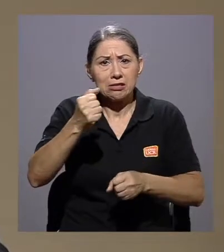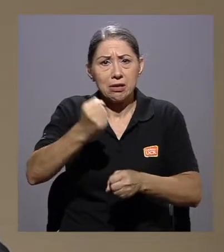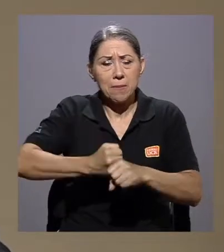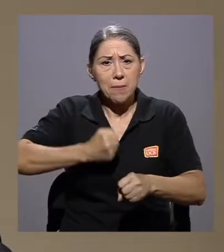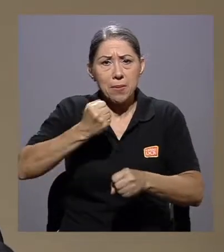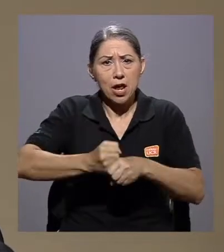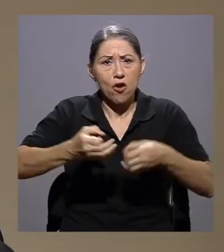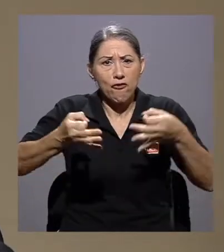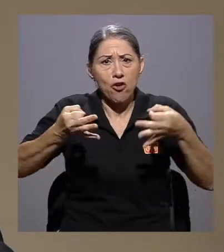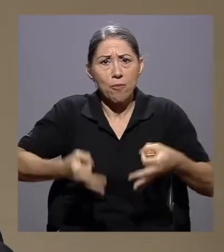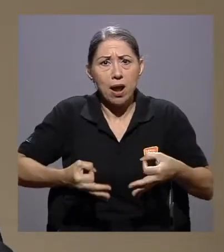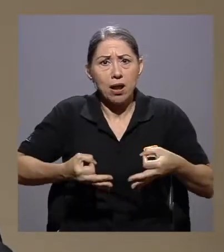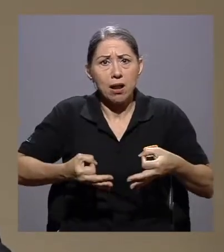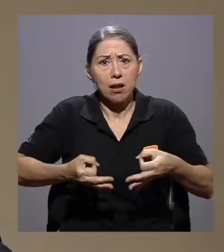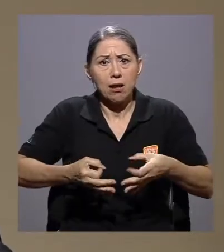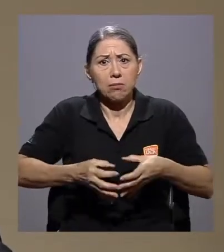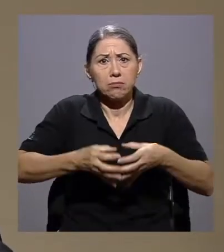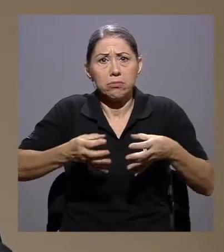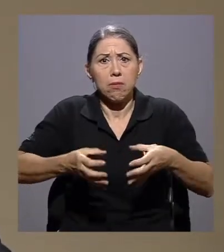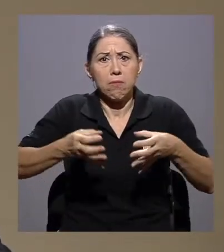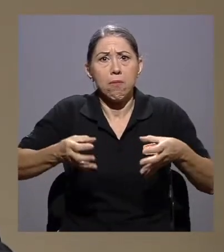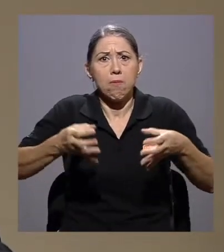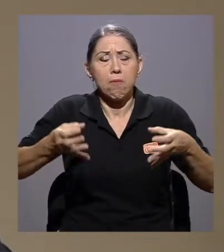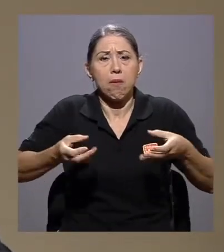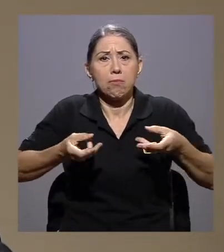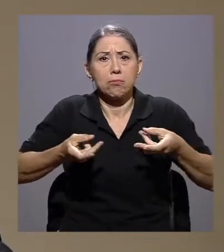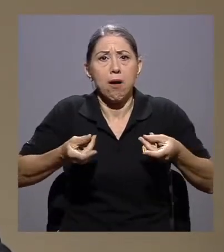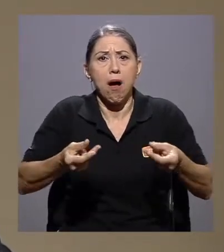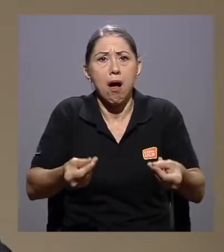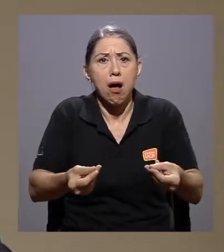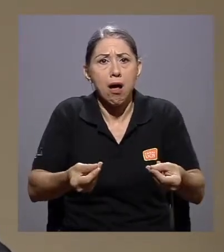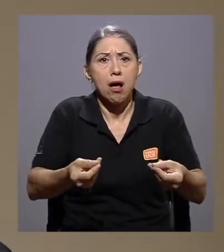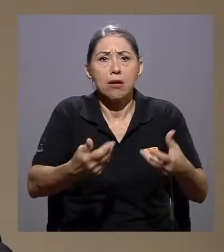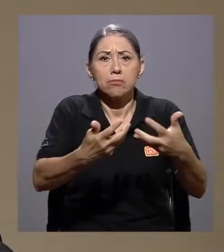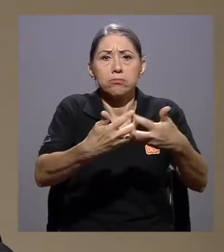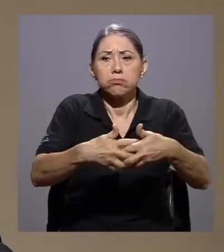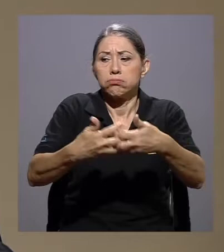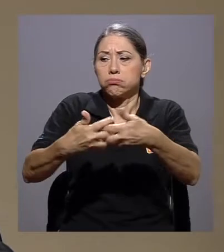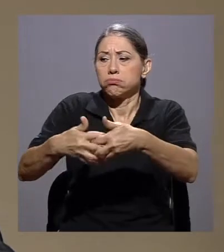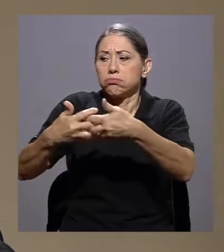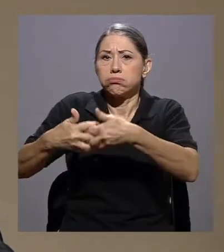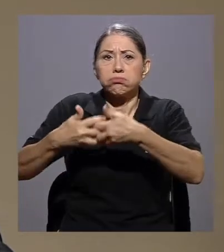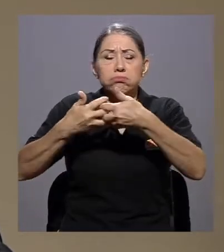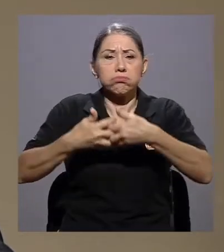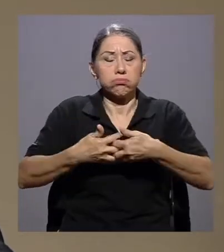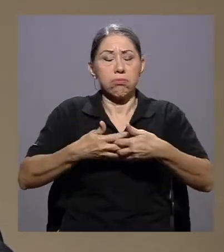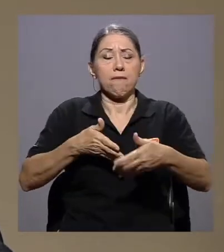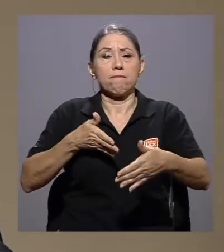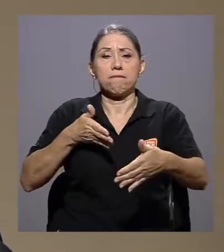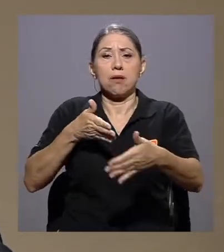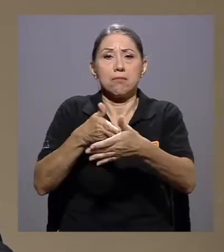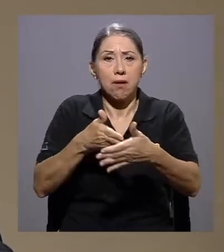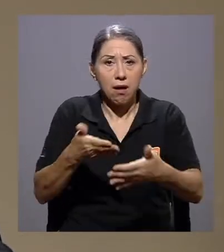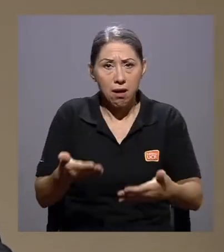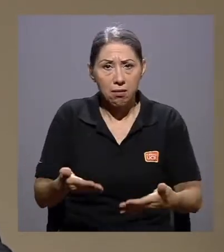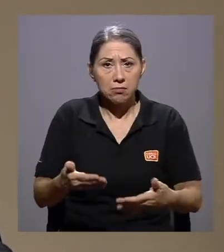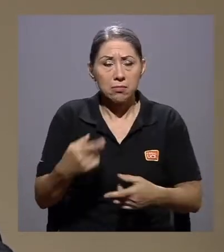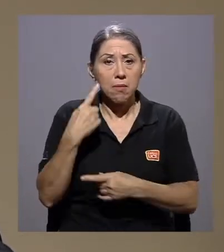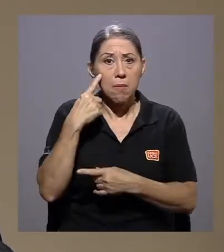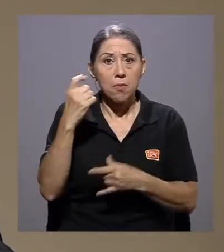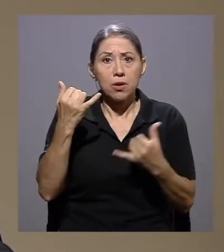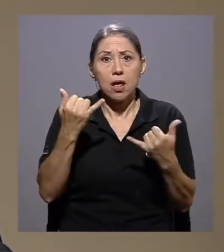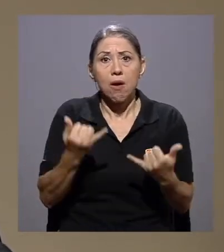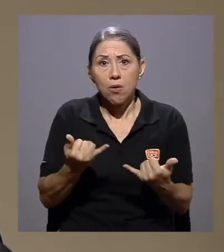acelerarse mucho. Y es porque las empresas empiezan a verse afectadas, porque la rotación de las